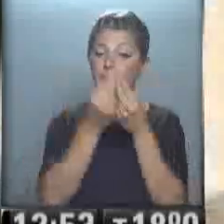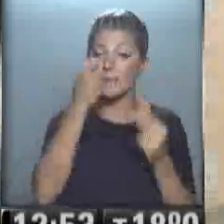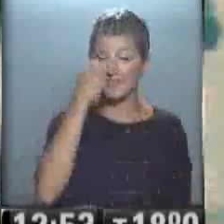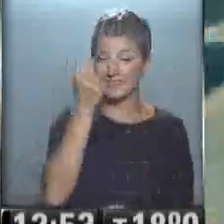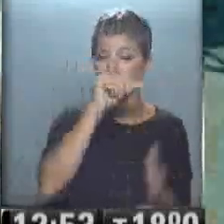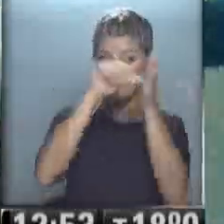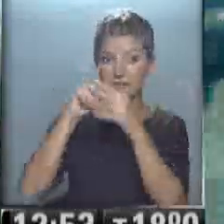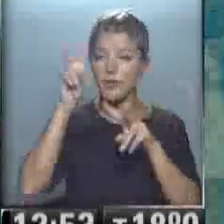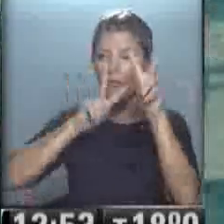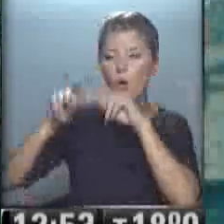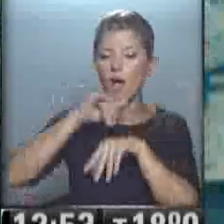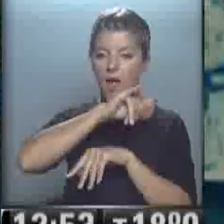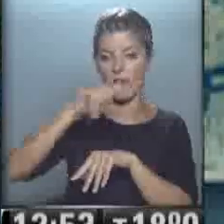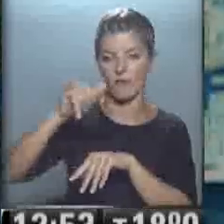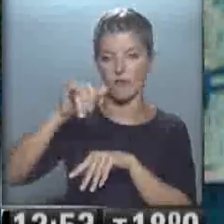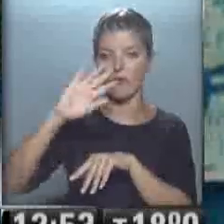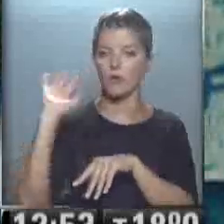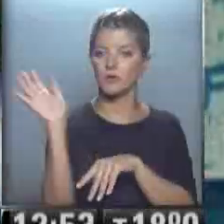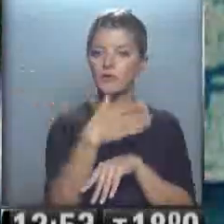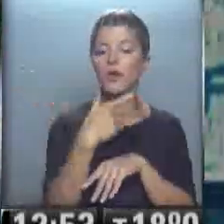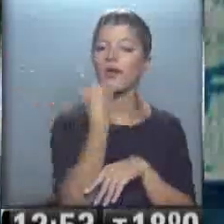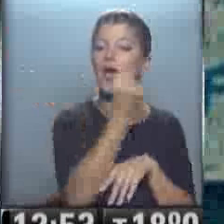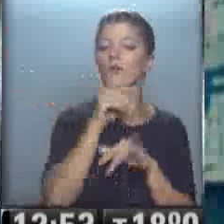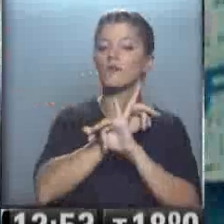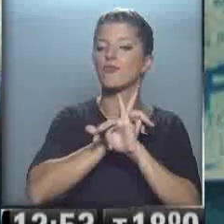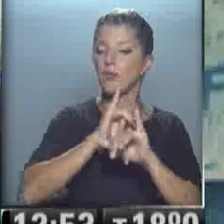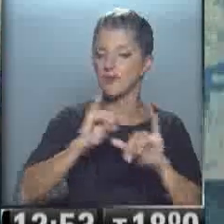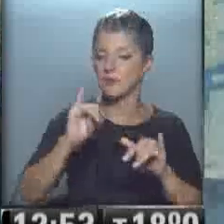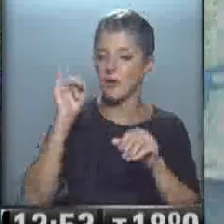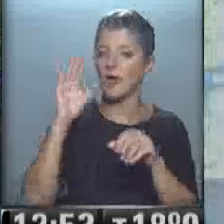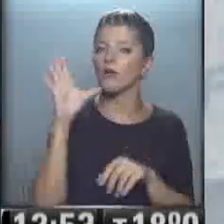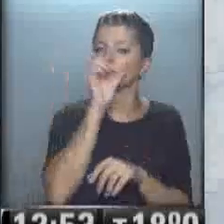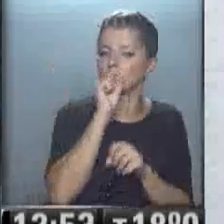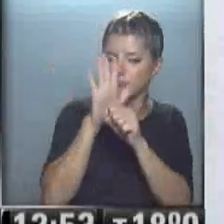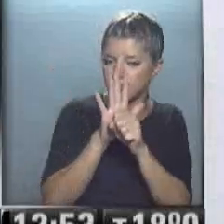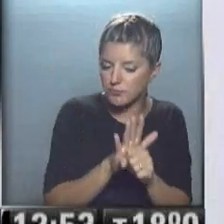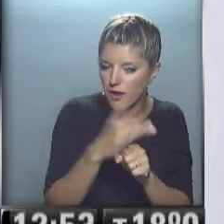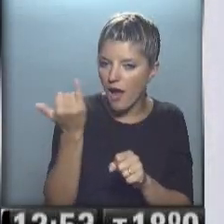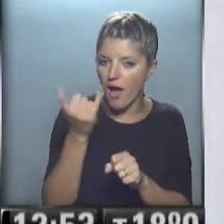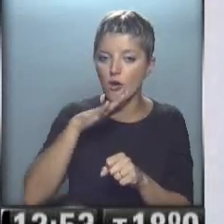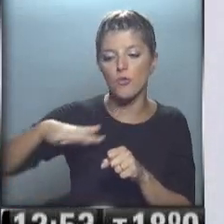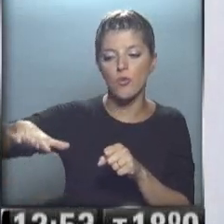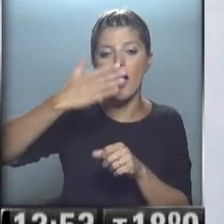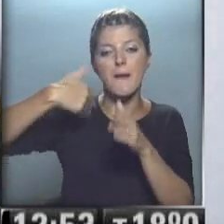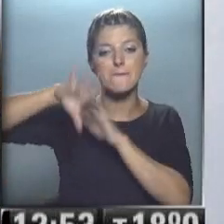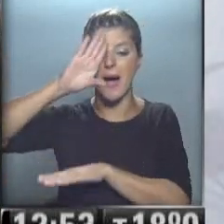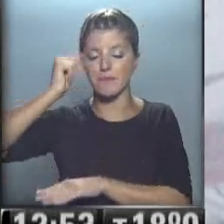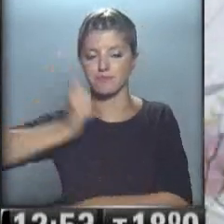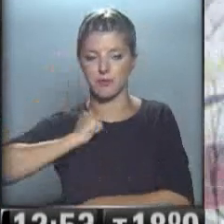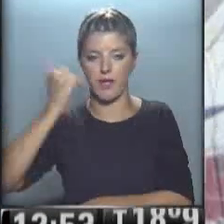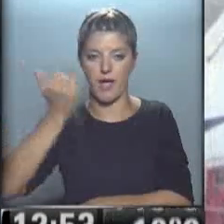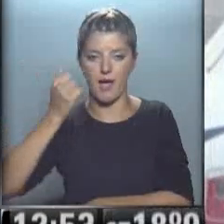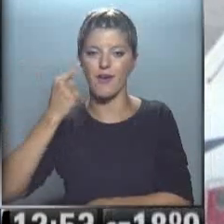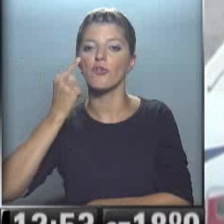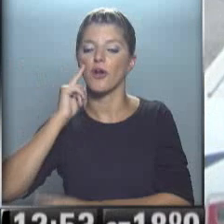malayo perdido libran su propia contienda de informaciones y secretos en una de las regiones más militarizadas y